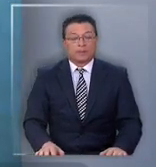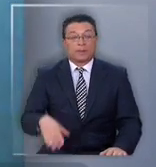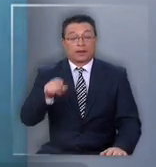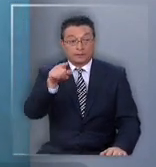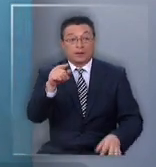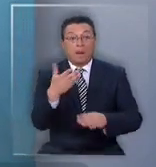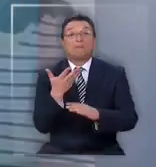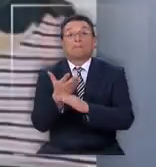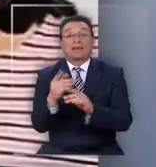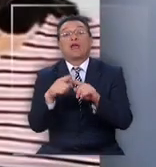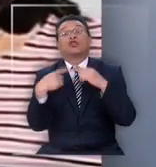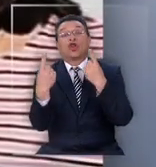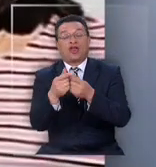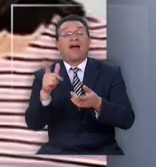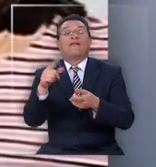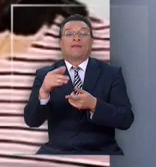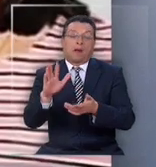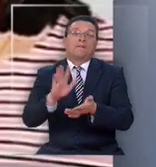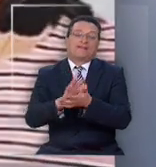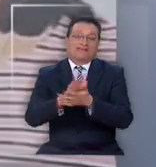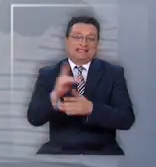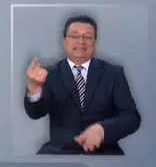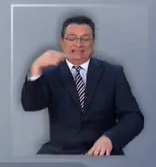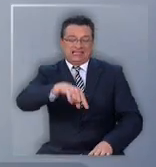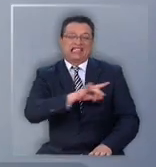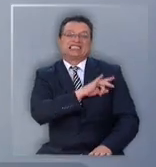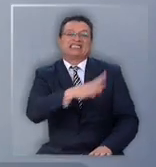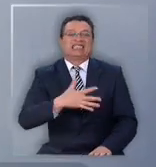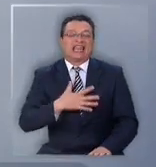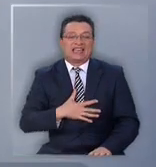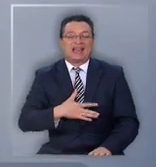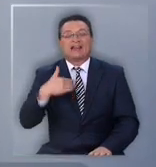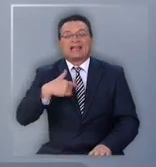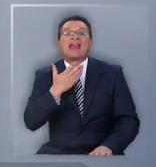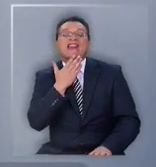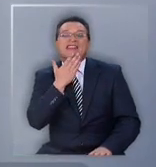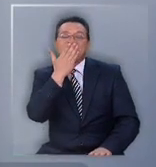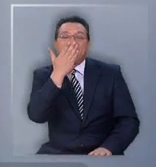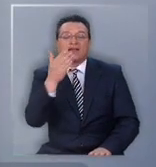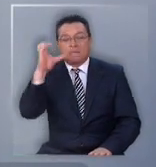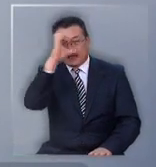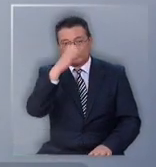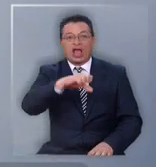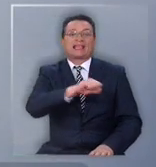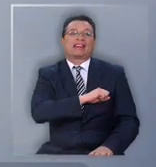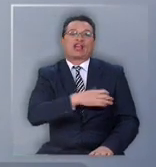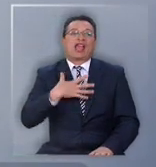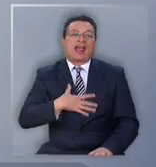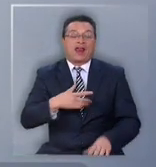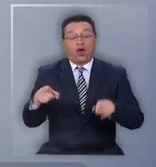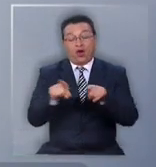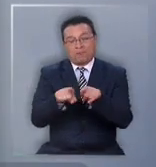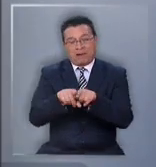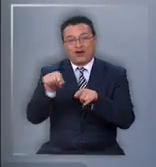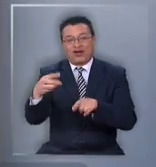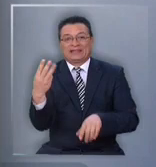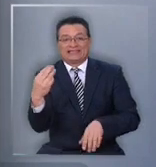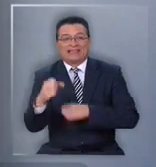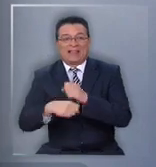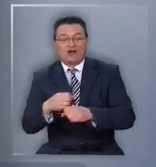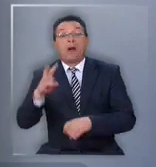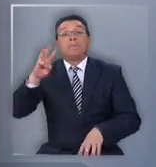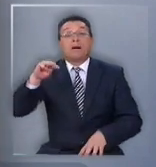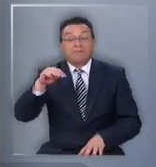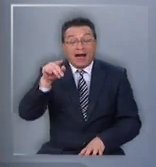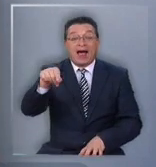Caroline le pidió a toda su familia celebrar sus 15 años en Chile. Quería ir a la nieve y pasear en Santiago. Ella junto a su hermano Felipe de 13, su